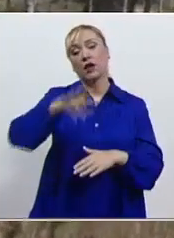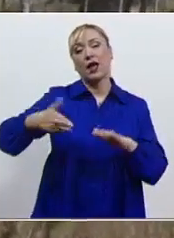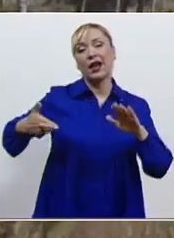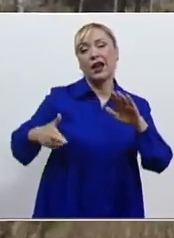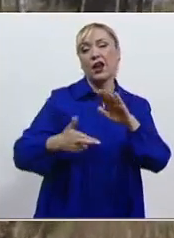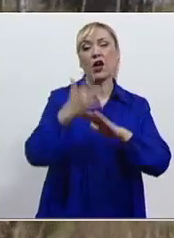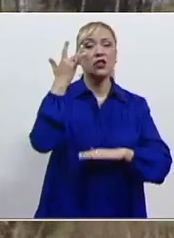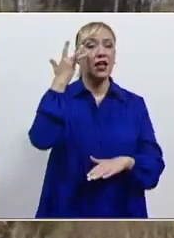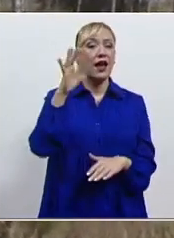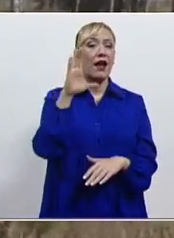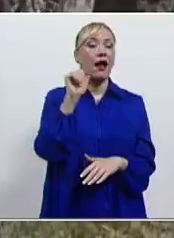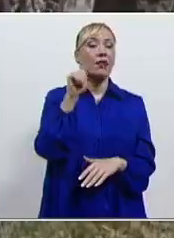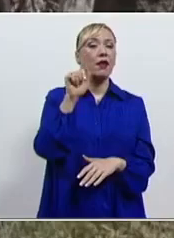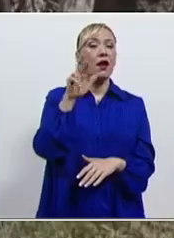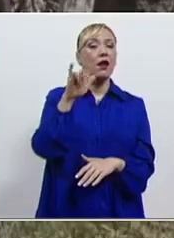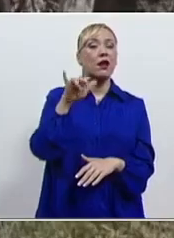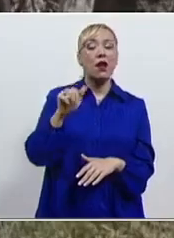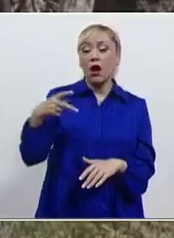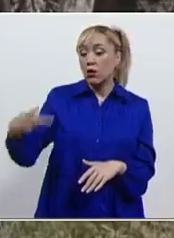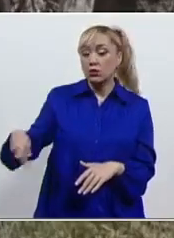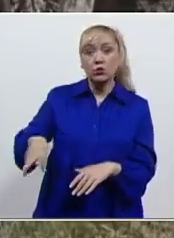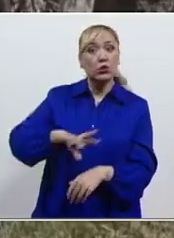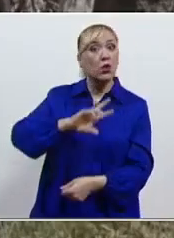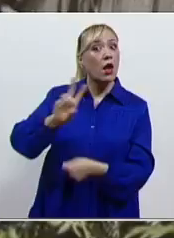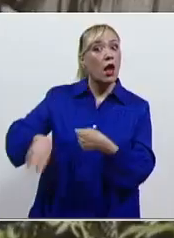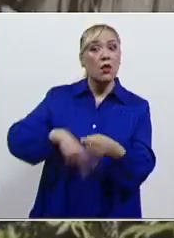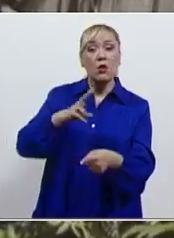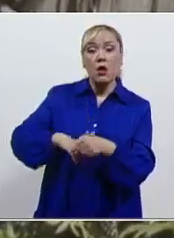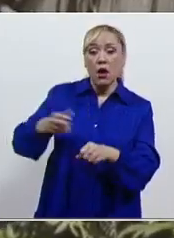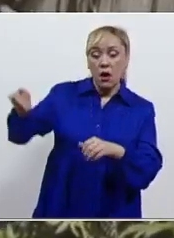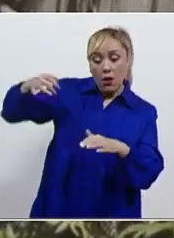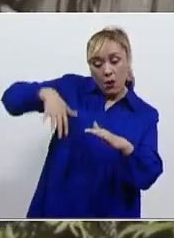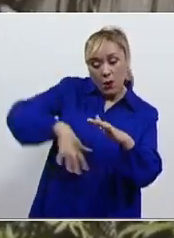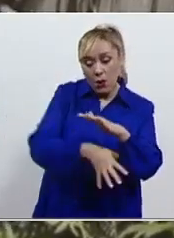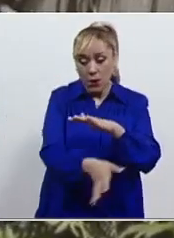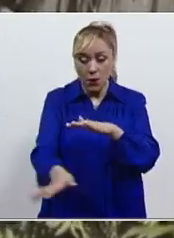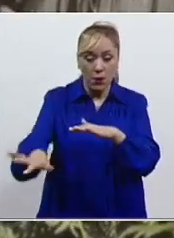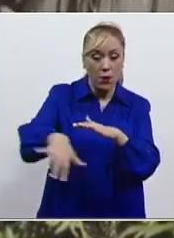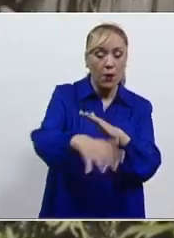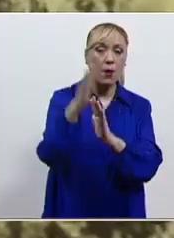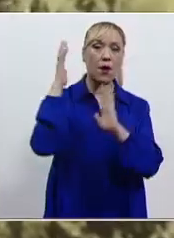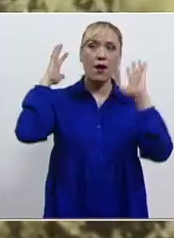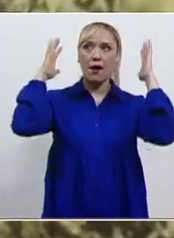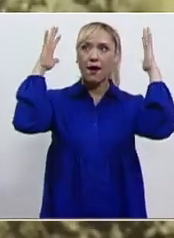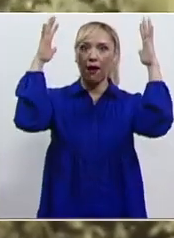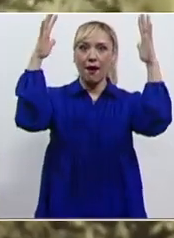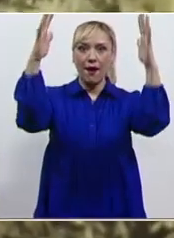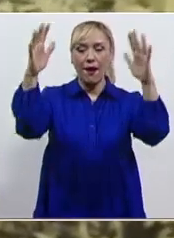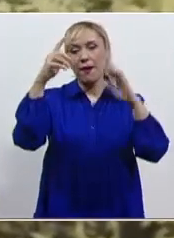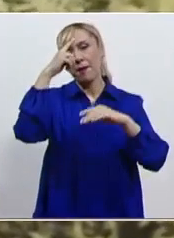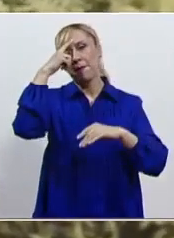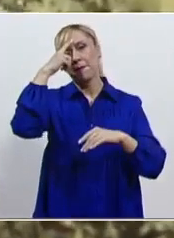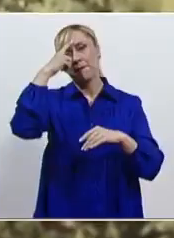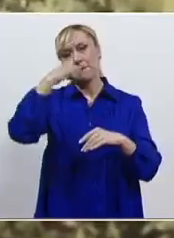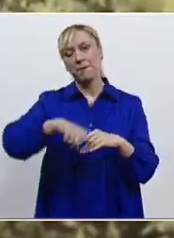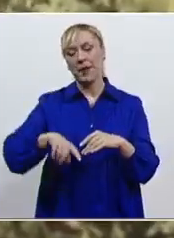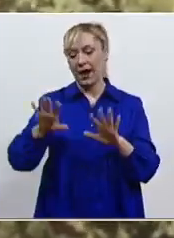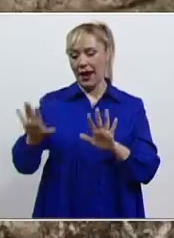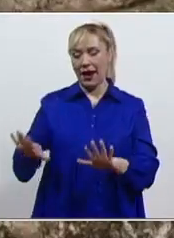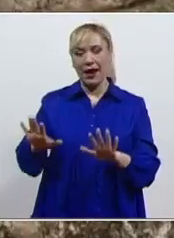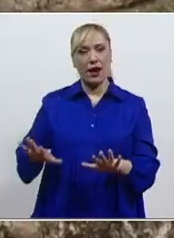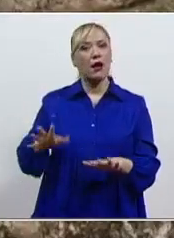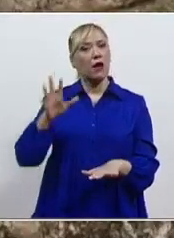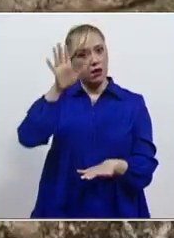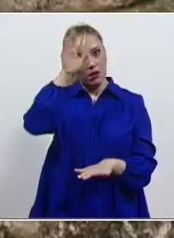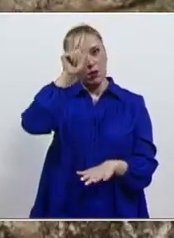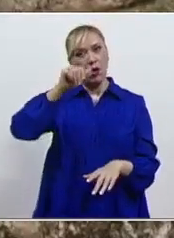es natural, por lo que la hierba y árboles pueden servir como una cortina innata para evitar el desgaje de las orillas, como aconteció con los